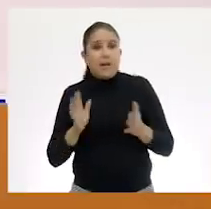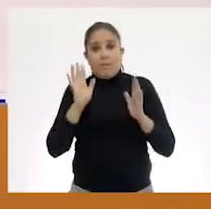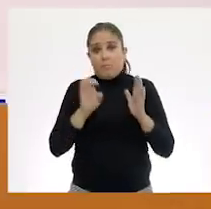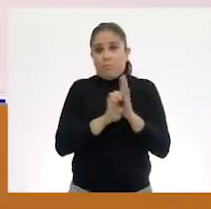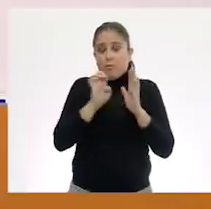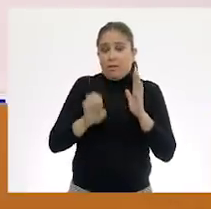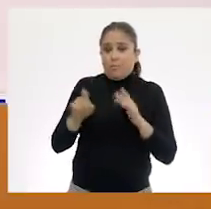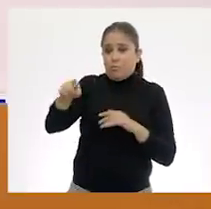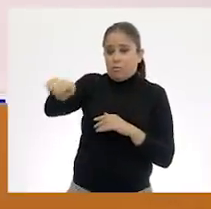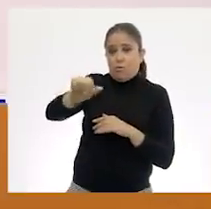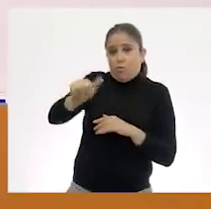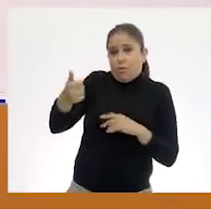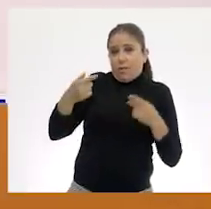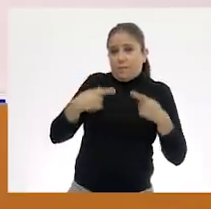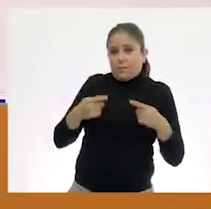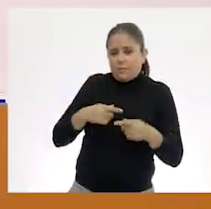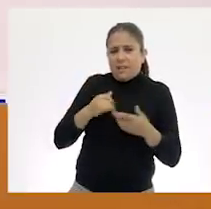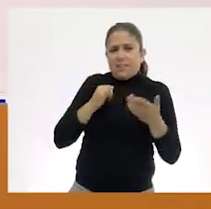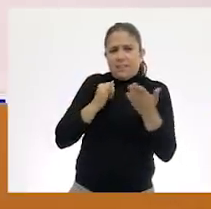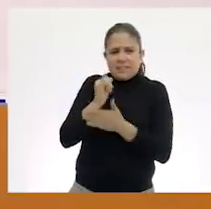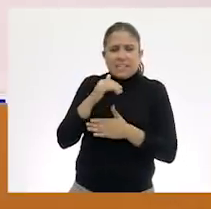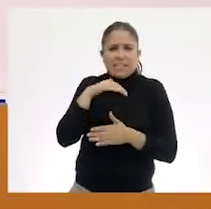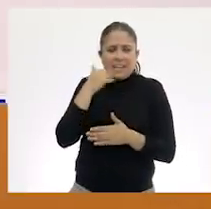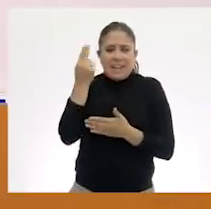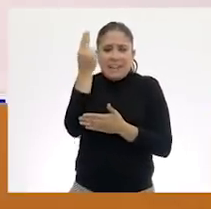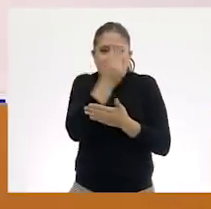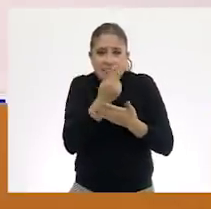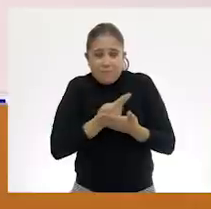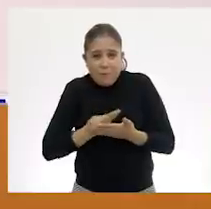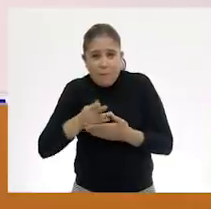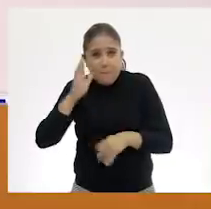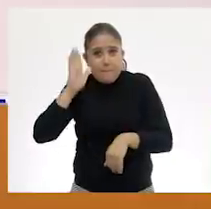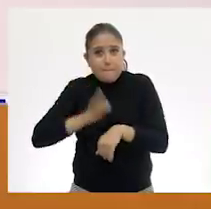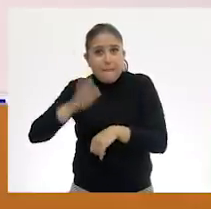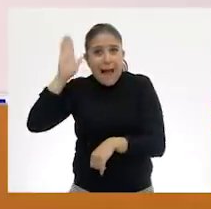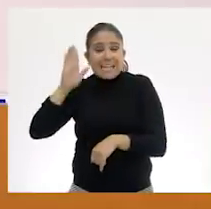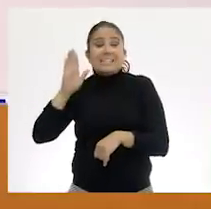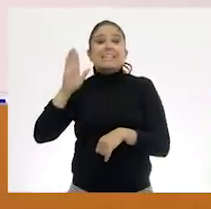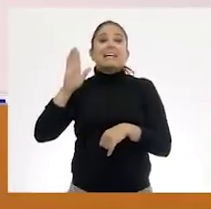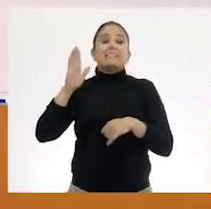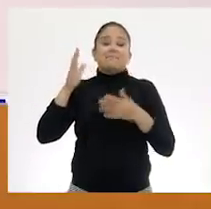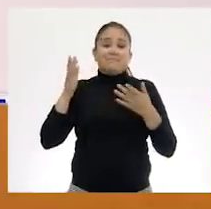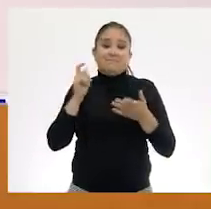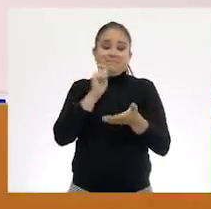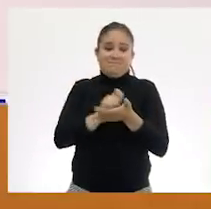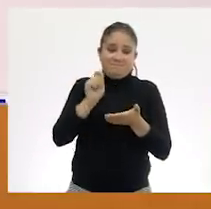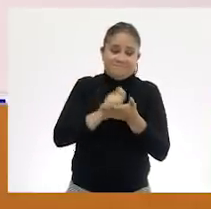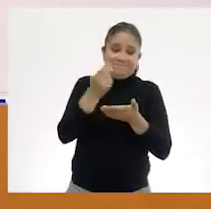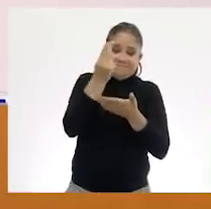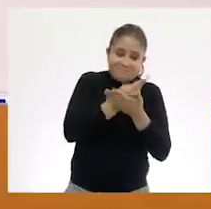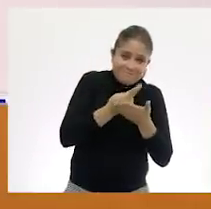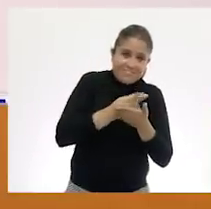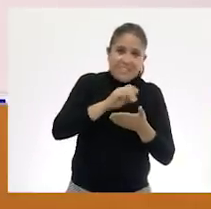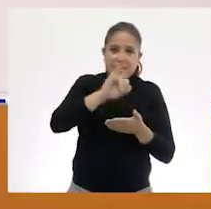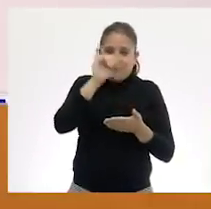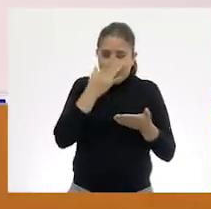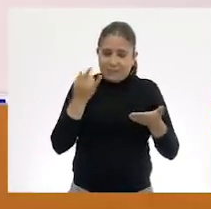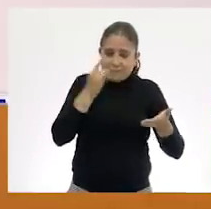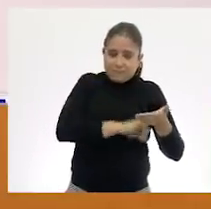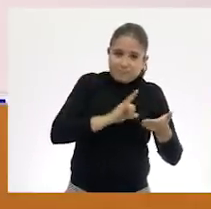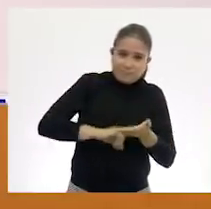ejemplo, decide hacer muchos dibujos para poder ilustrar todo lo que va escribiendo y uh-huh. le sirve mucho